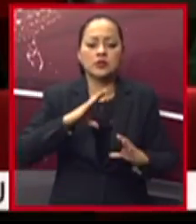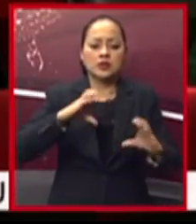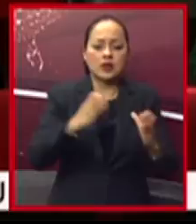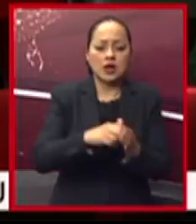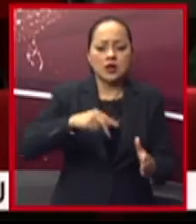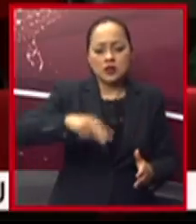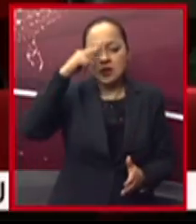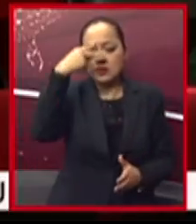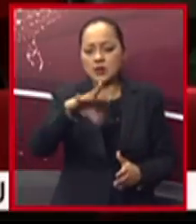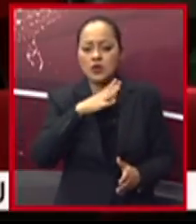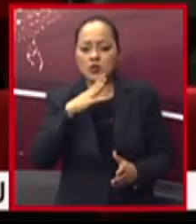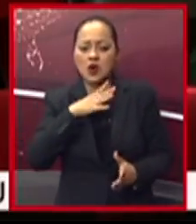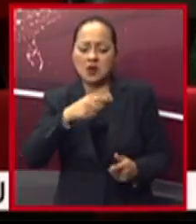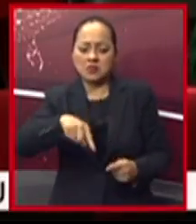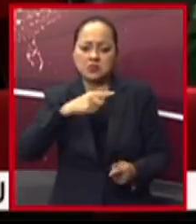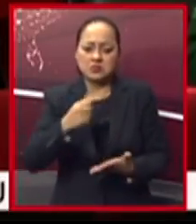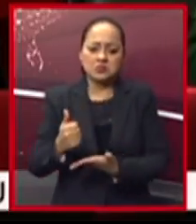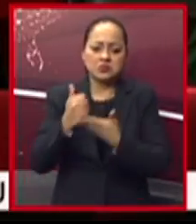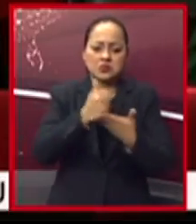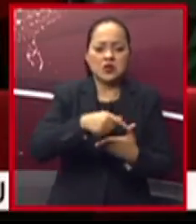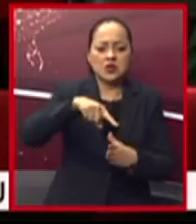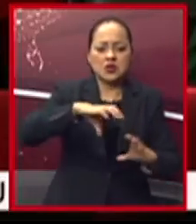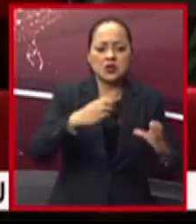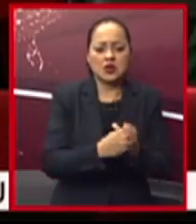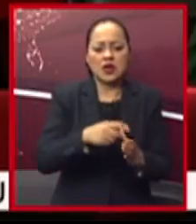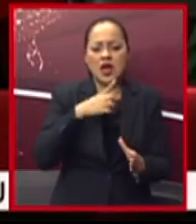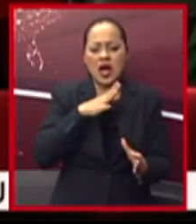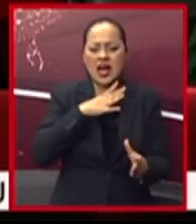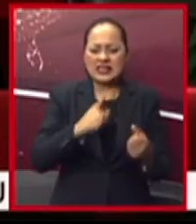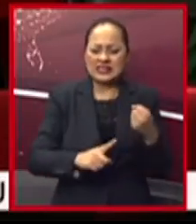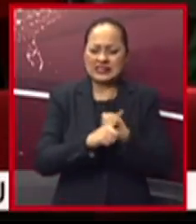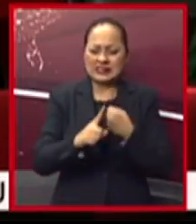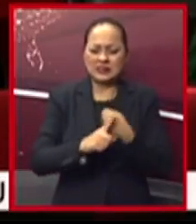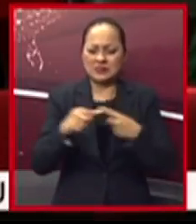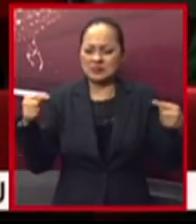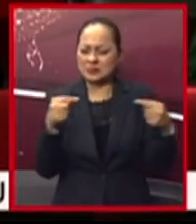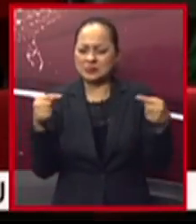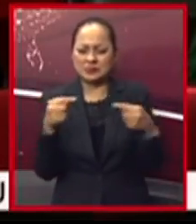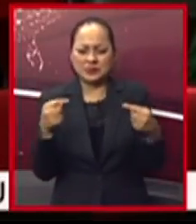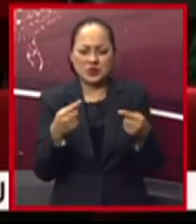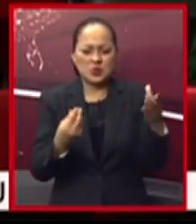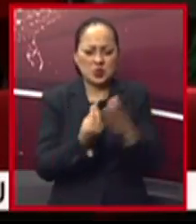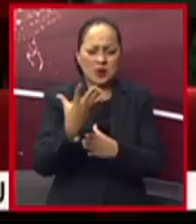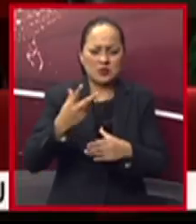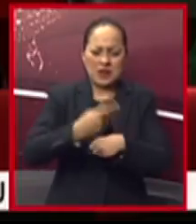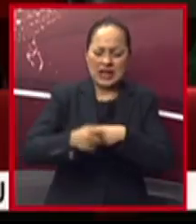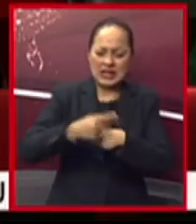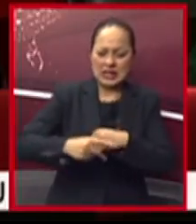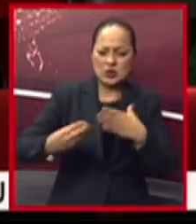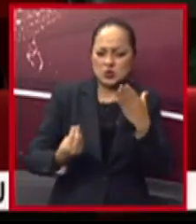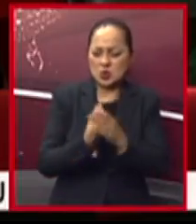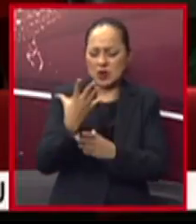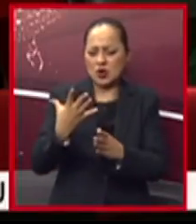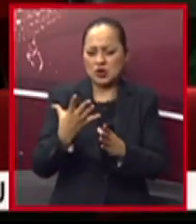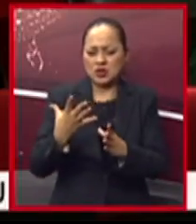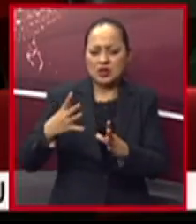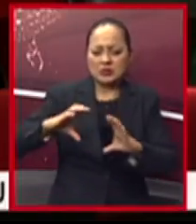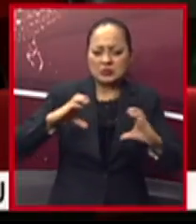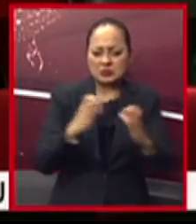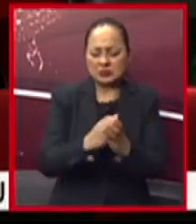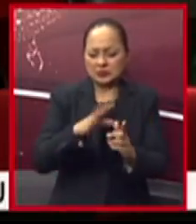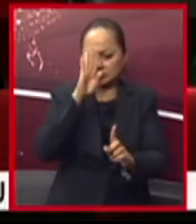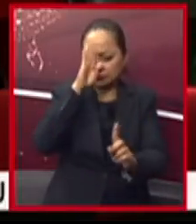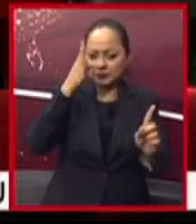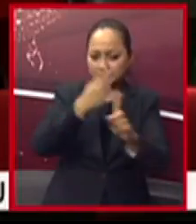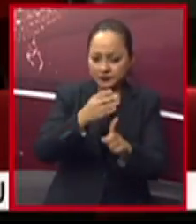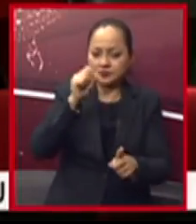au Mexique comme ailleurs, dans le reste du monde, confrontés constamment à la montée de nouveaux acteurs. On voit